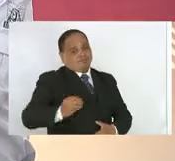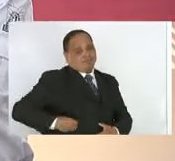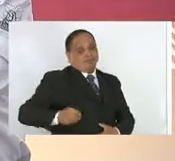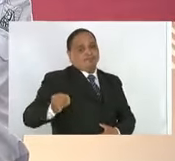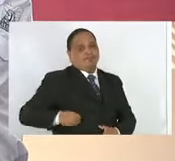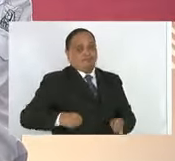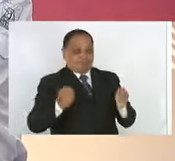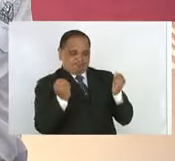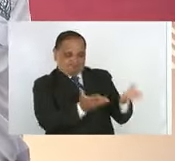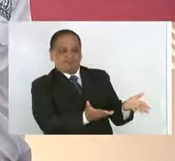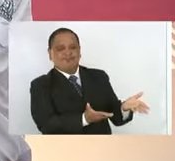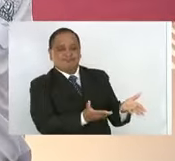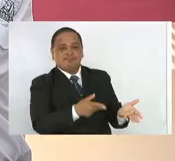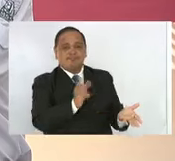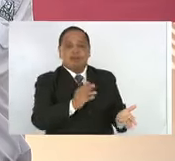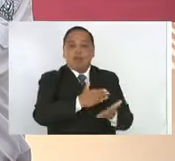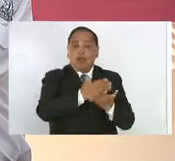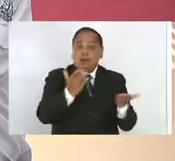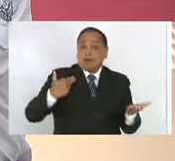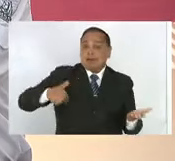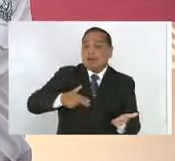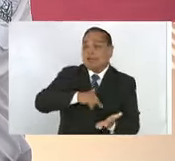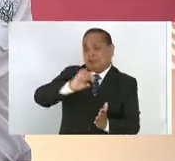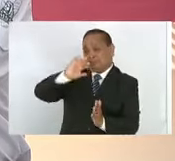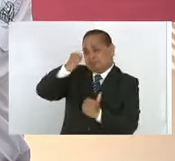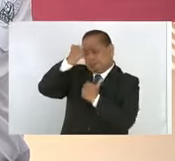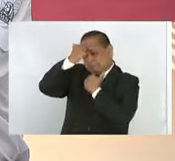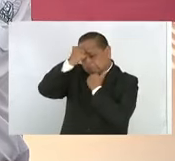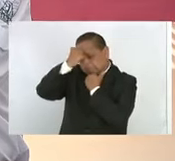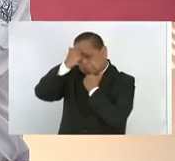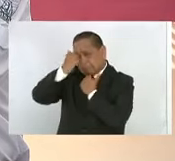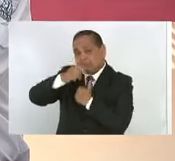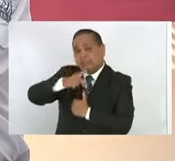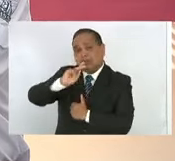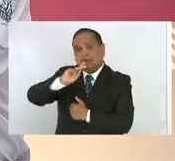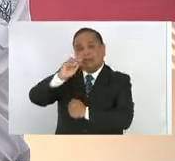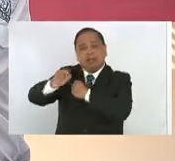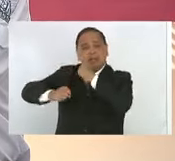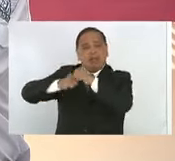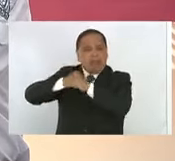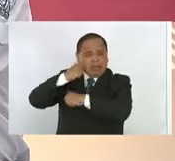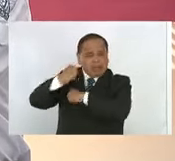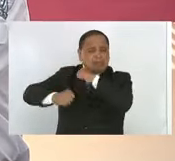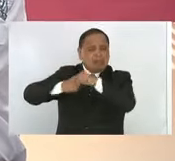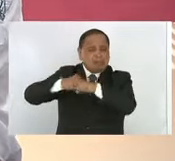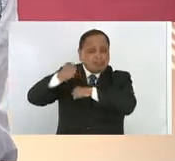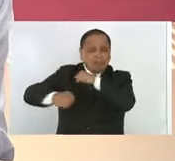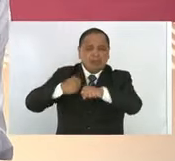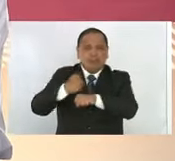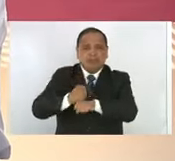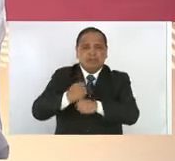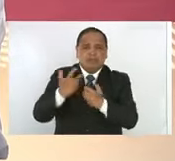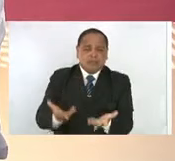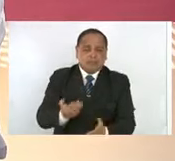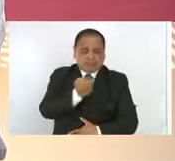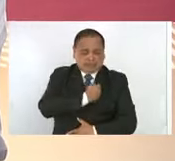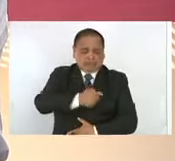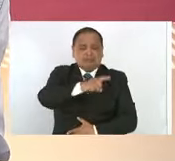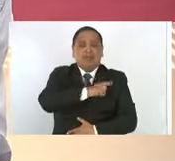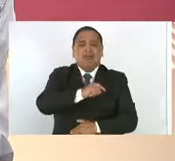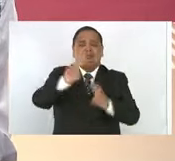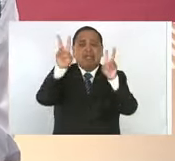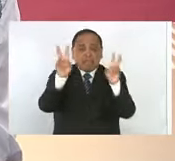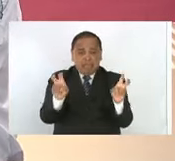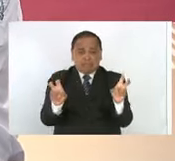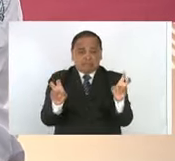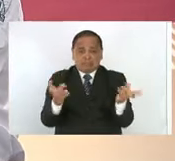a convidar a arrepentirnos, cuando ellos fueron quienes durante décadas apostaron por la derrota del sistema público de salud al no